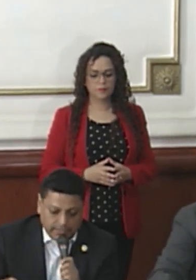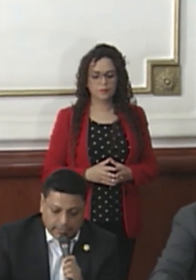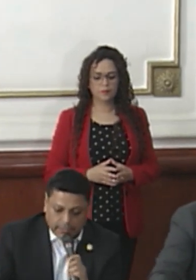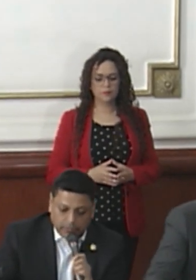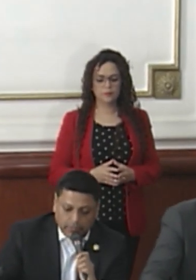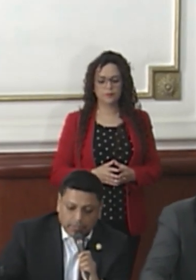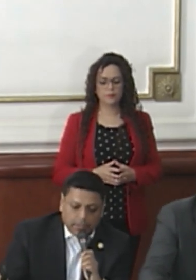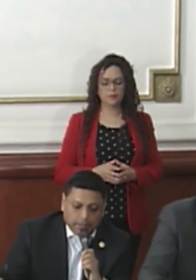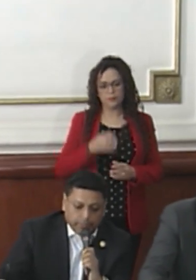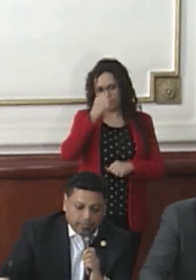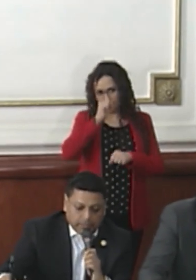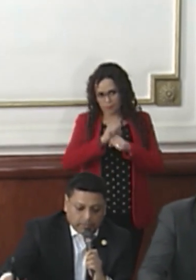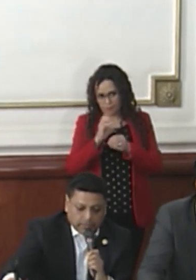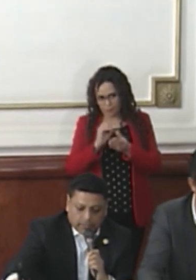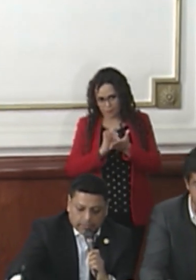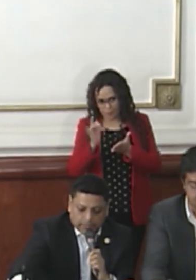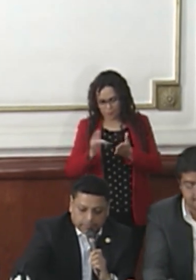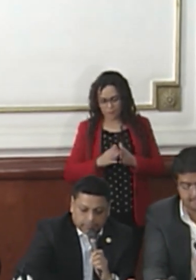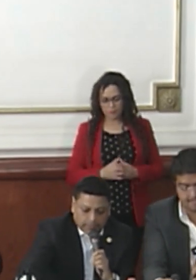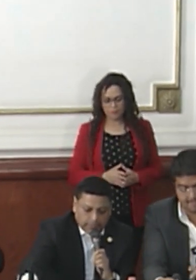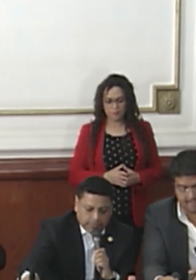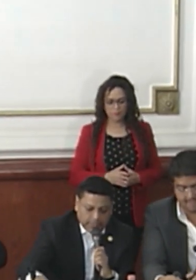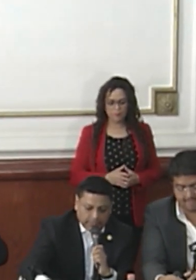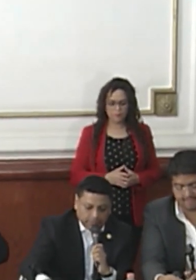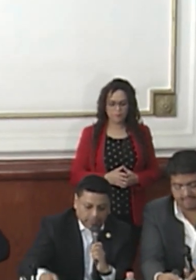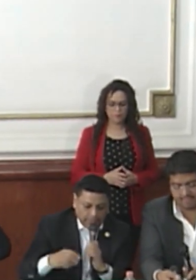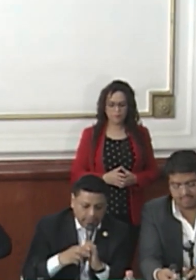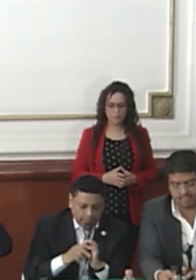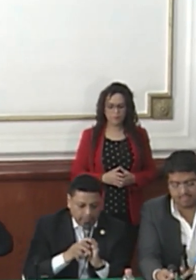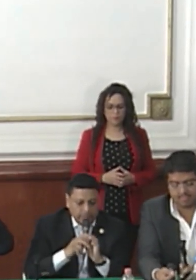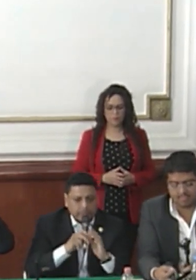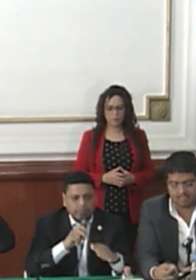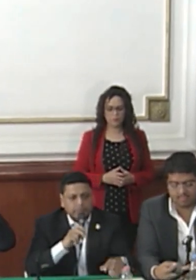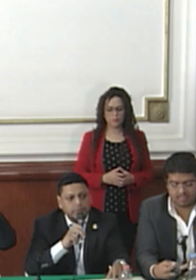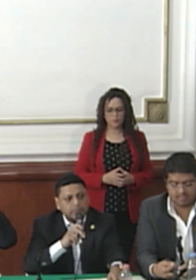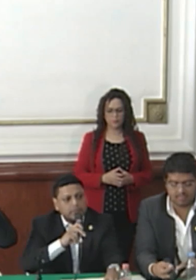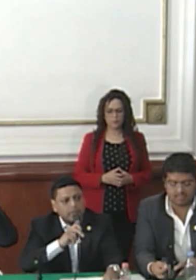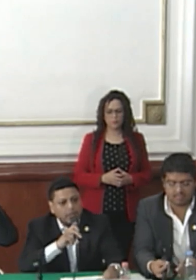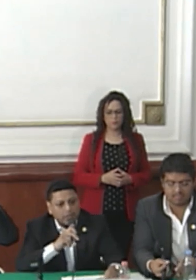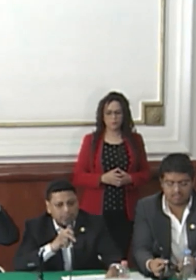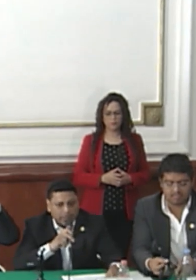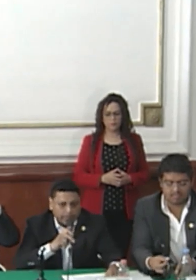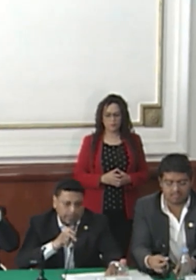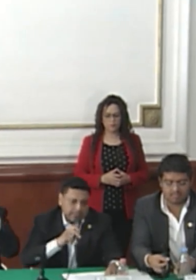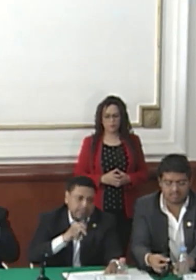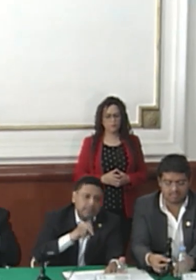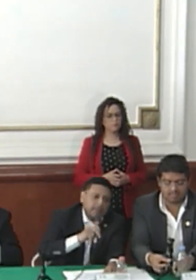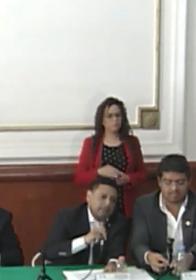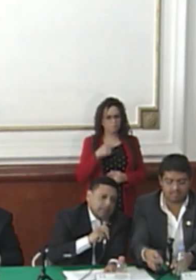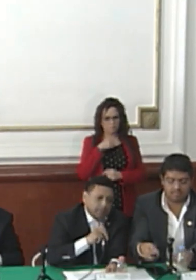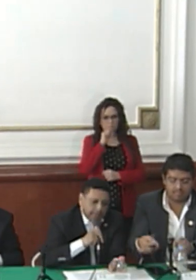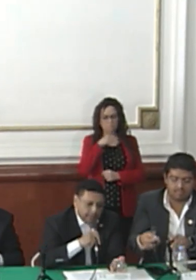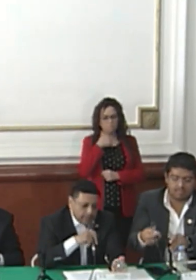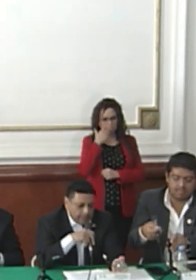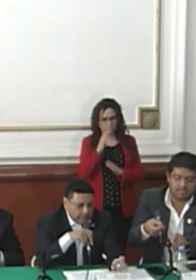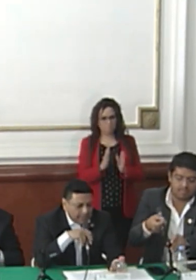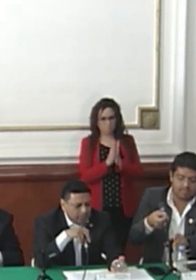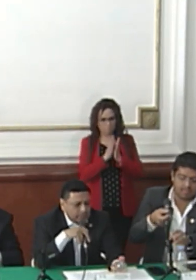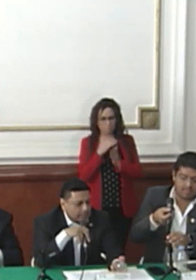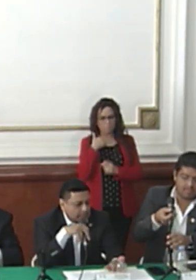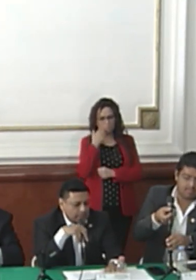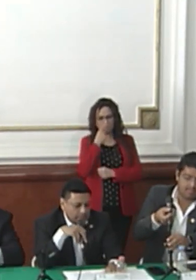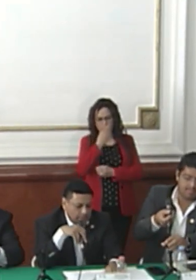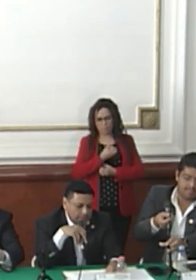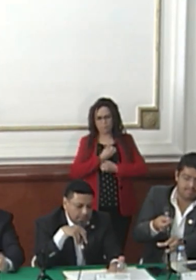Gracias, secretario. Bien, quisiera también agregar algunas palabras. Y miren,